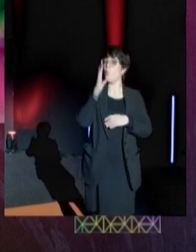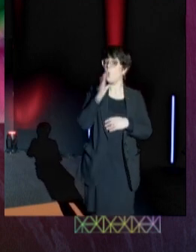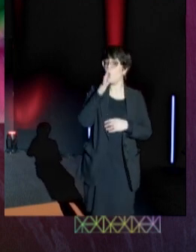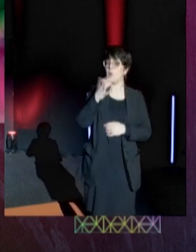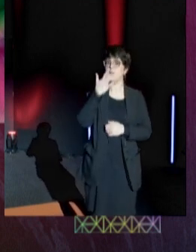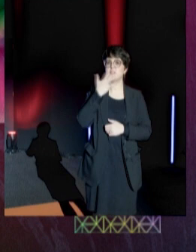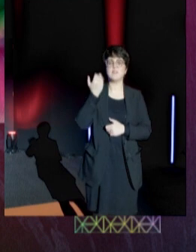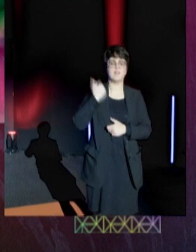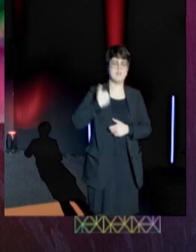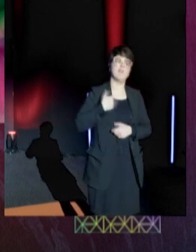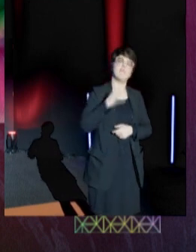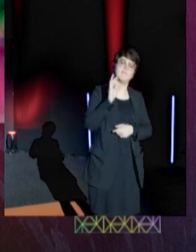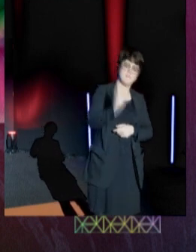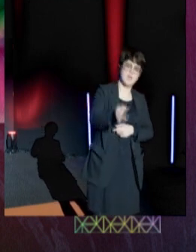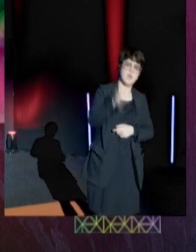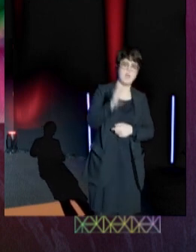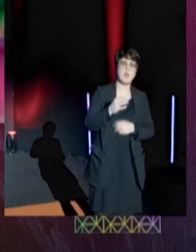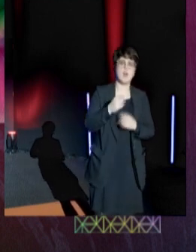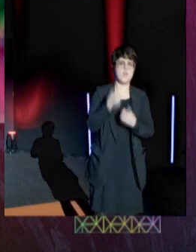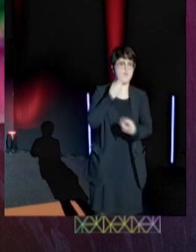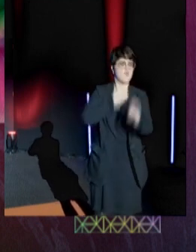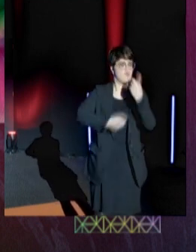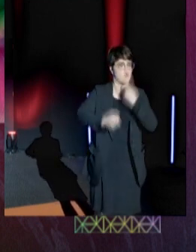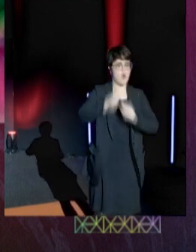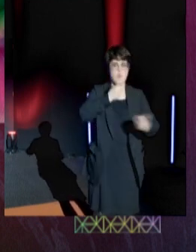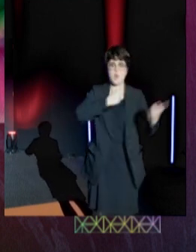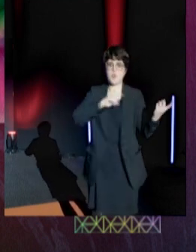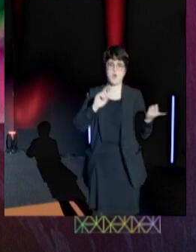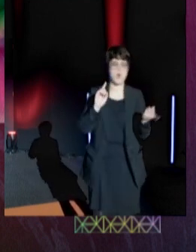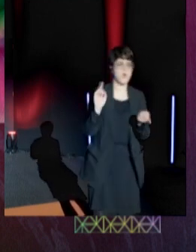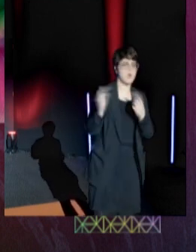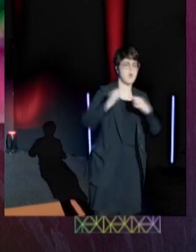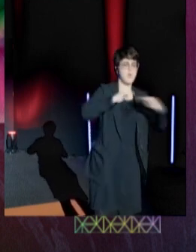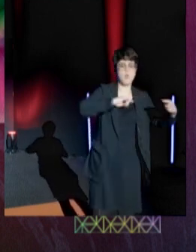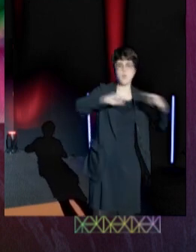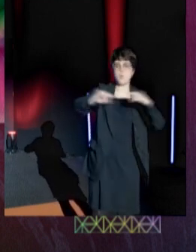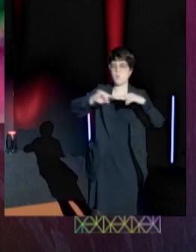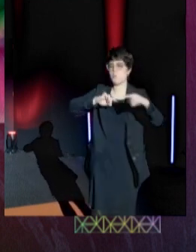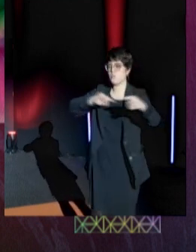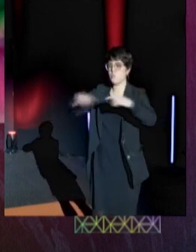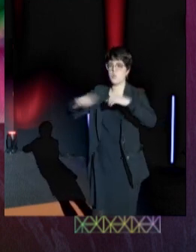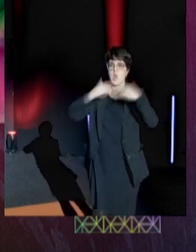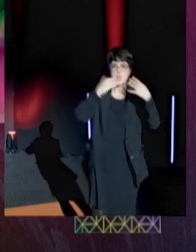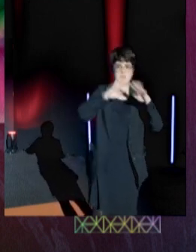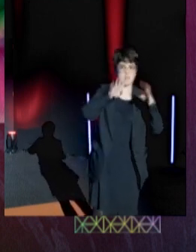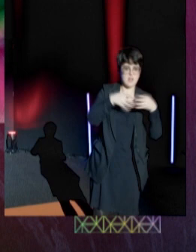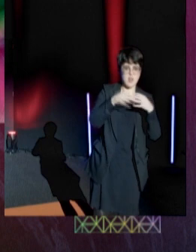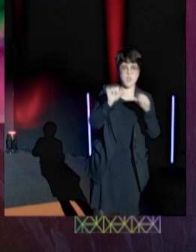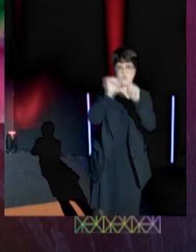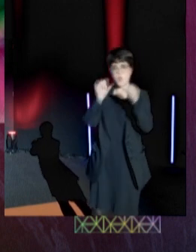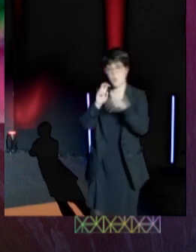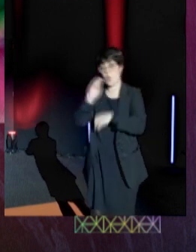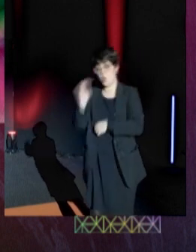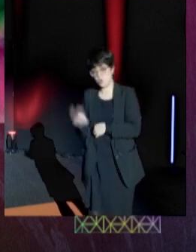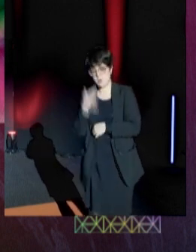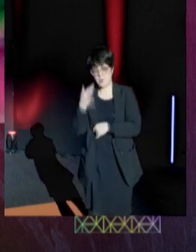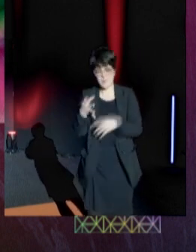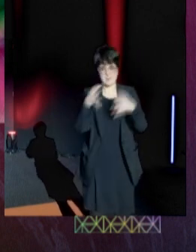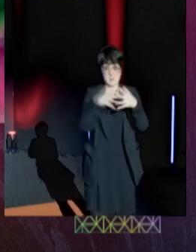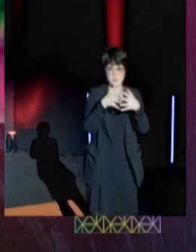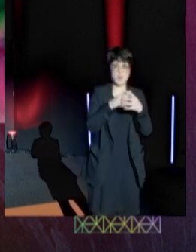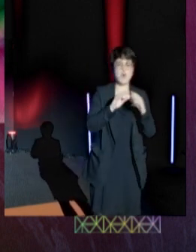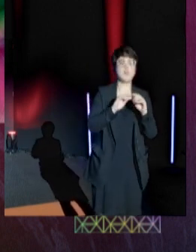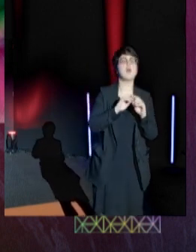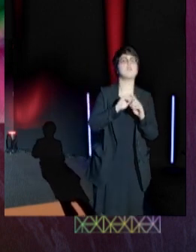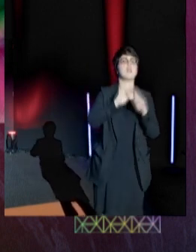tenemos efectivamente esa enorme información que fluye a través de internet y por otros canales que tenemos las infraestructuras digitales los